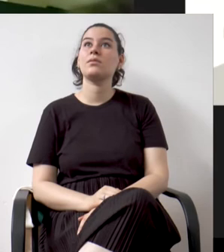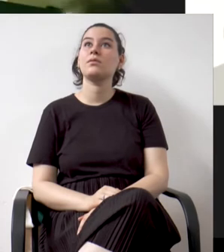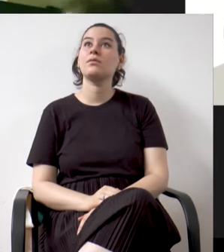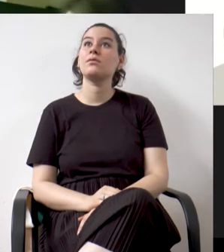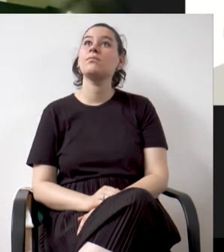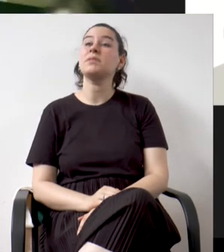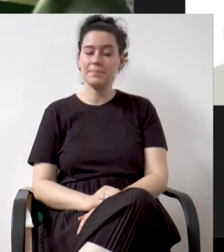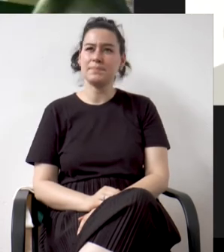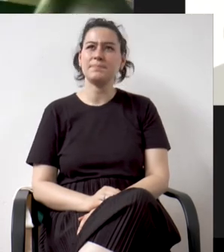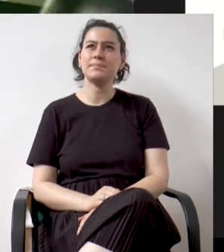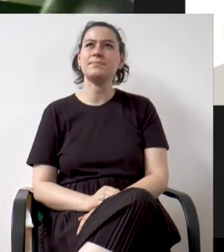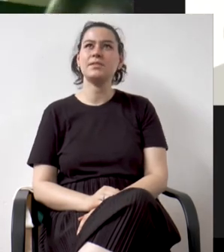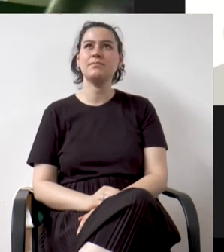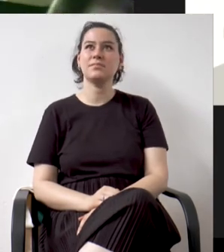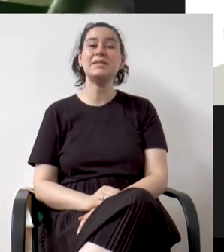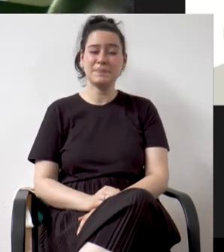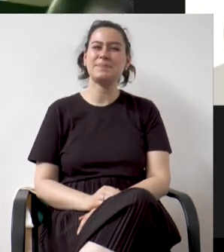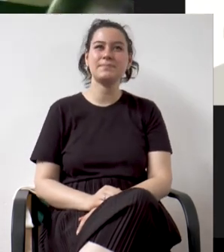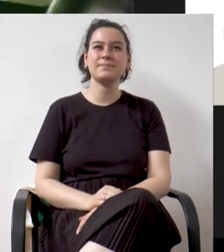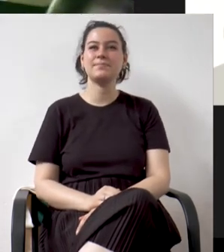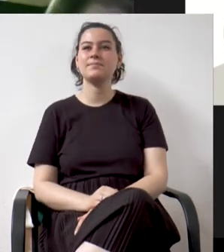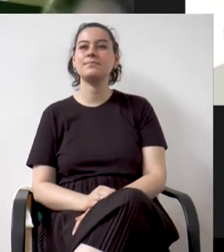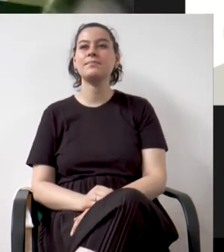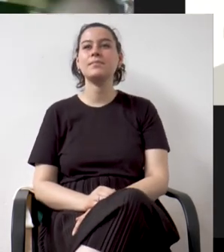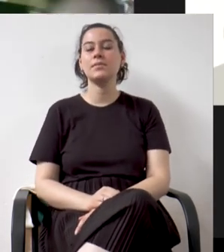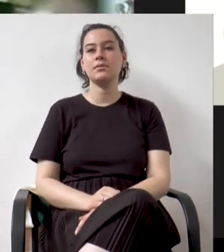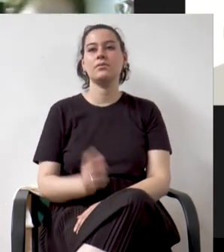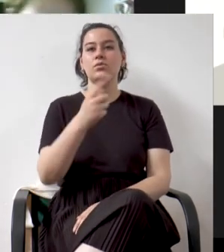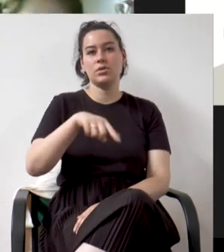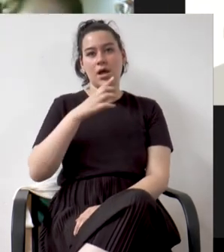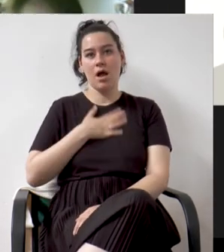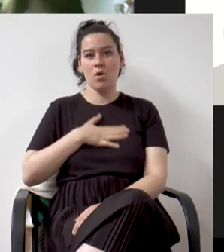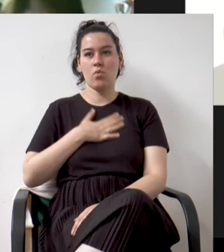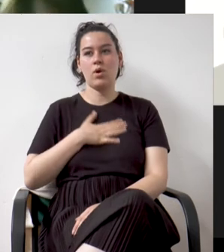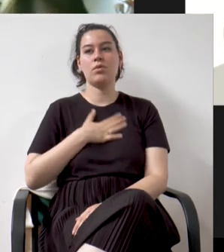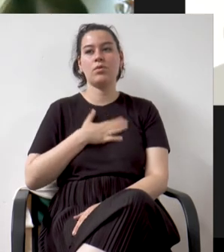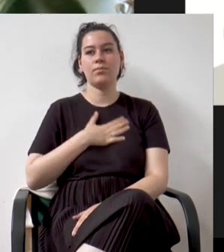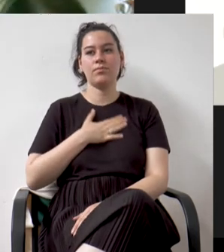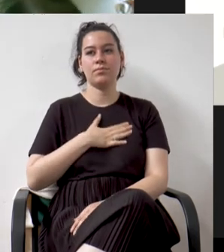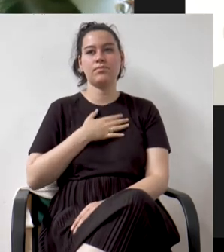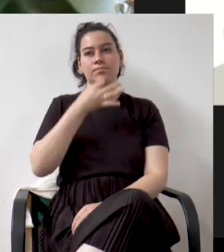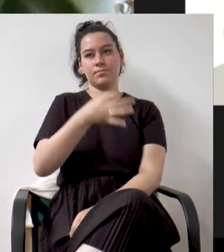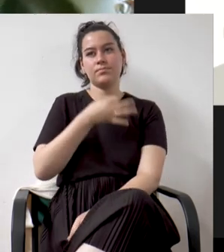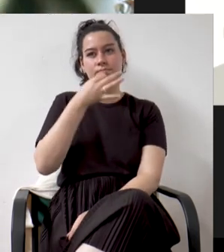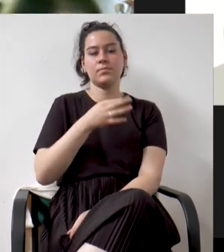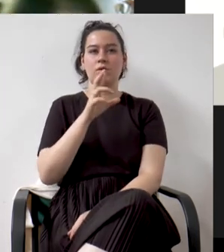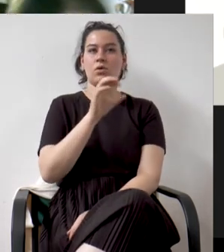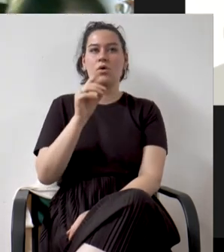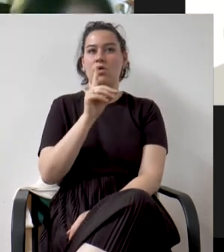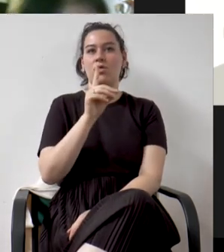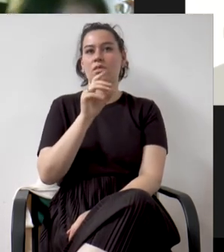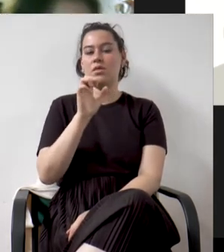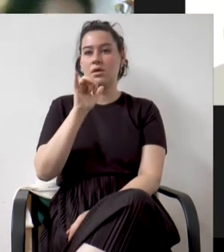Bueno, muchas gracias, Graciela. Si les parece, pasaríamos a la intervención de Rodney y Colina, y